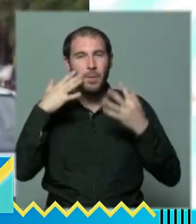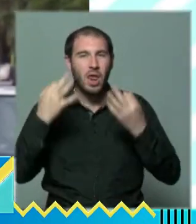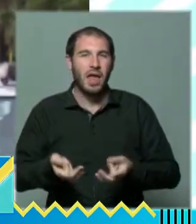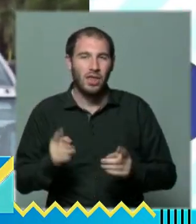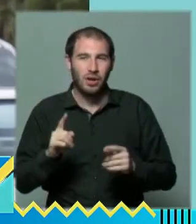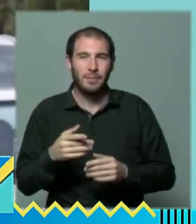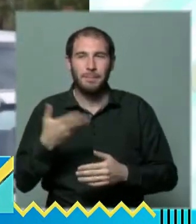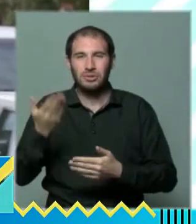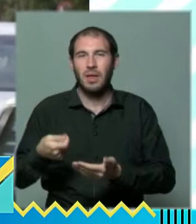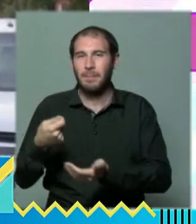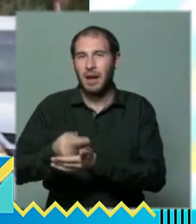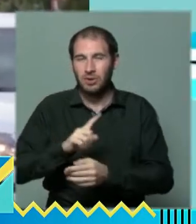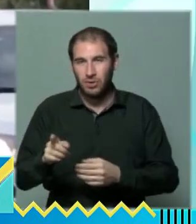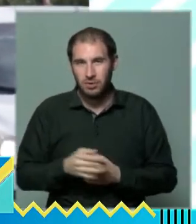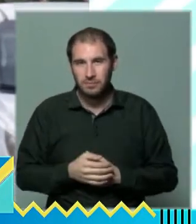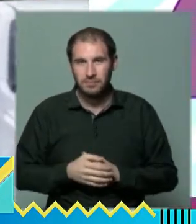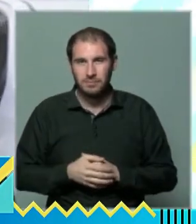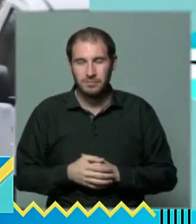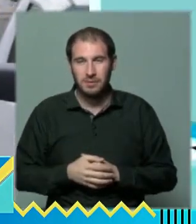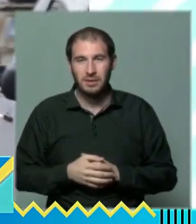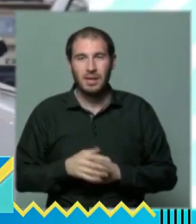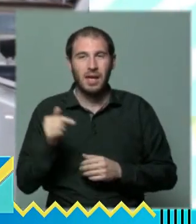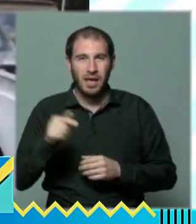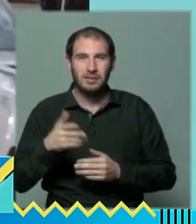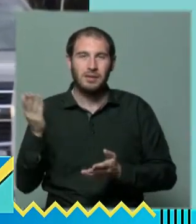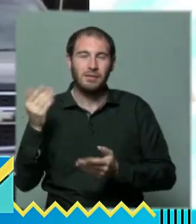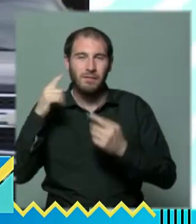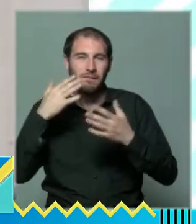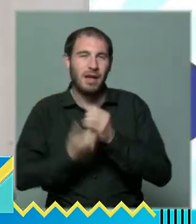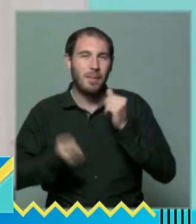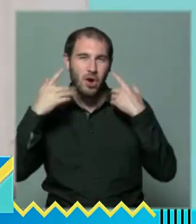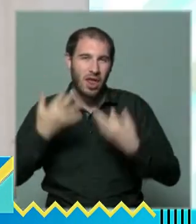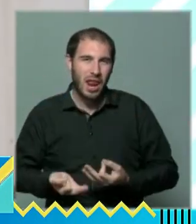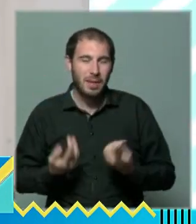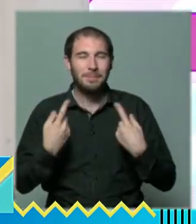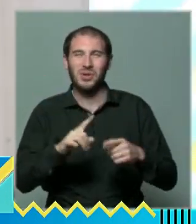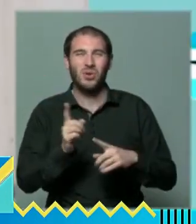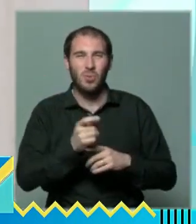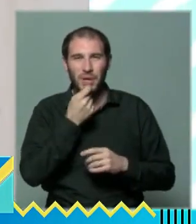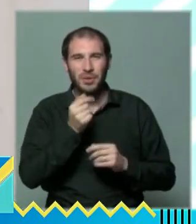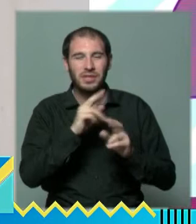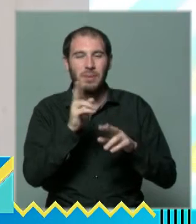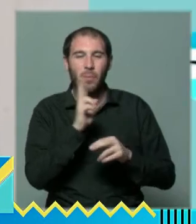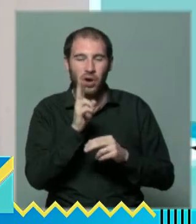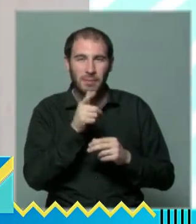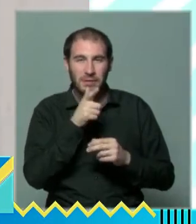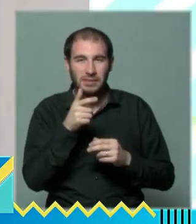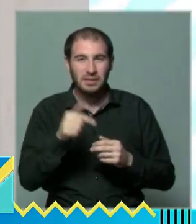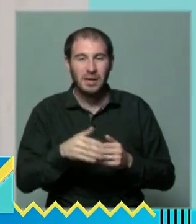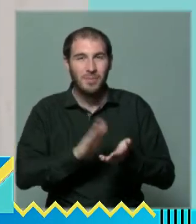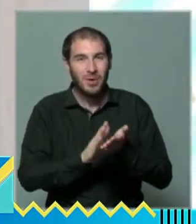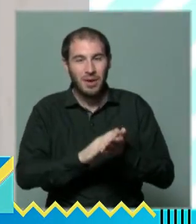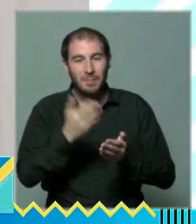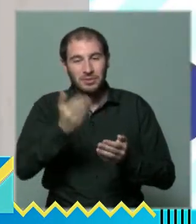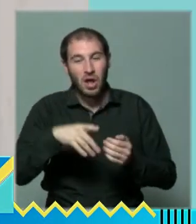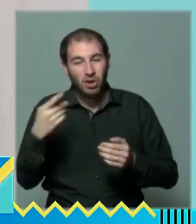no pagarle a la persona que sube y no tiene... por eso, sería una ¿viste? falta Eso moral. sería una por, falta por moral. eso, por eso. Pero el tema de la mujer fue que creo que no se puede acreditar que haya